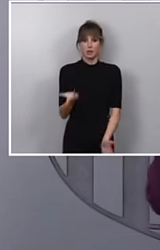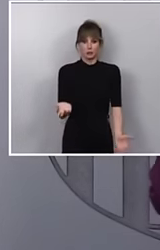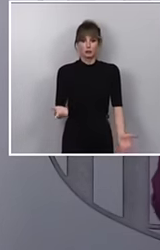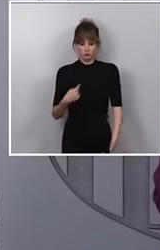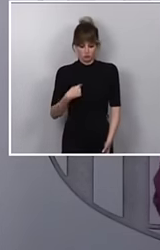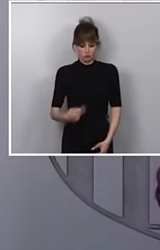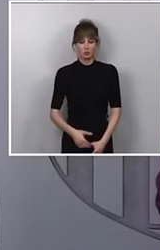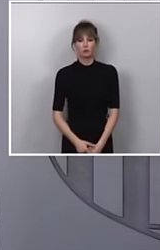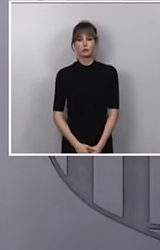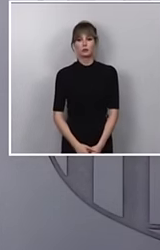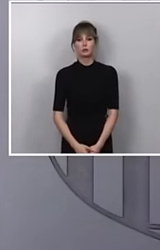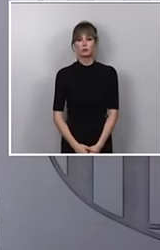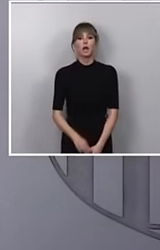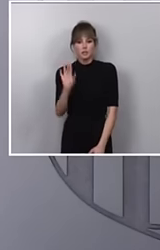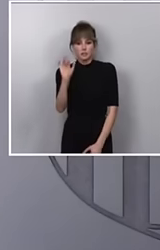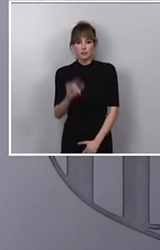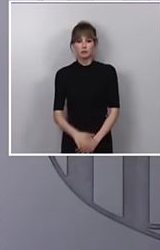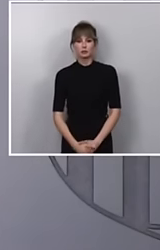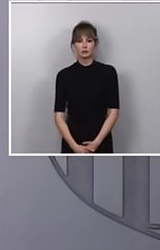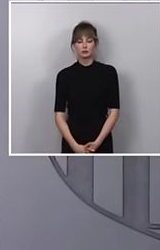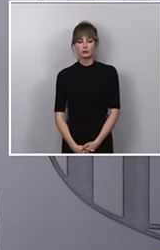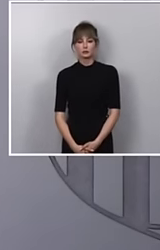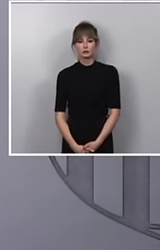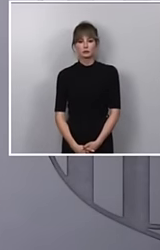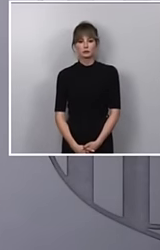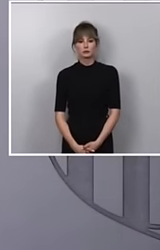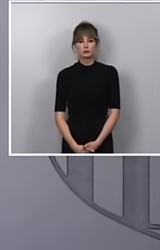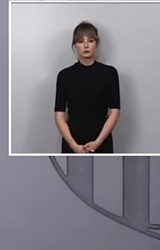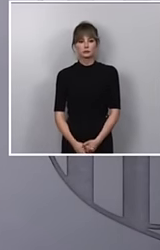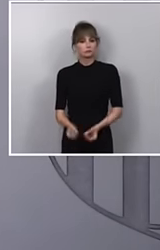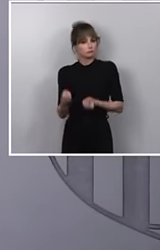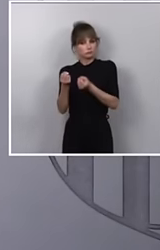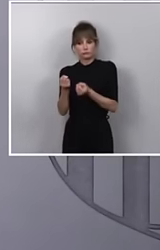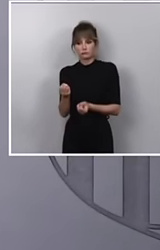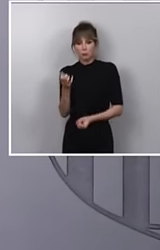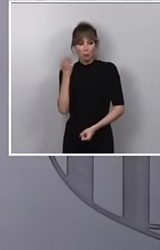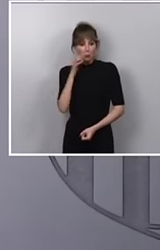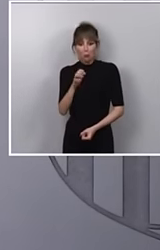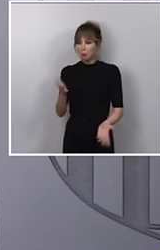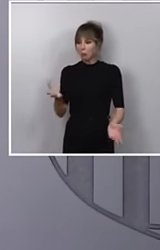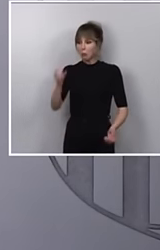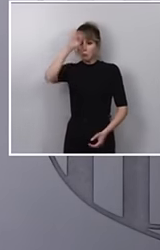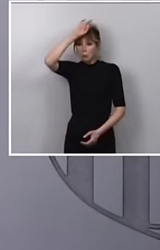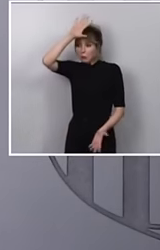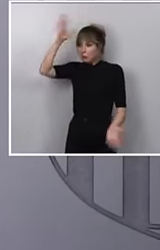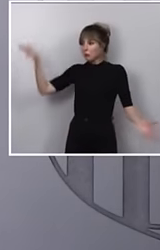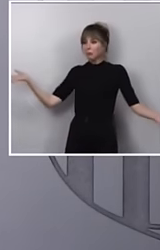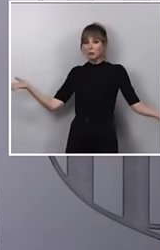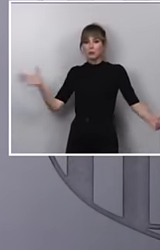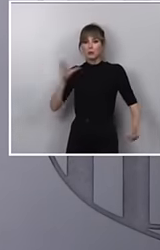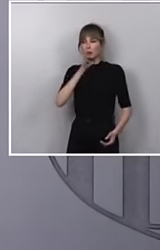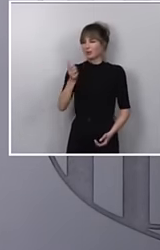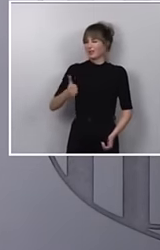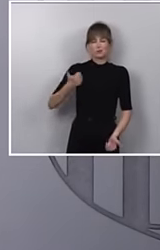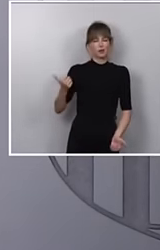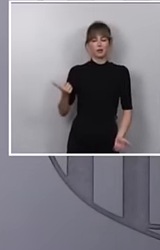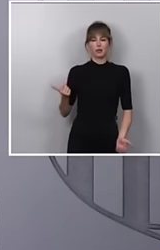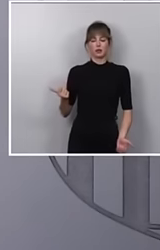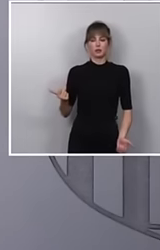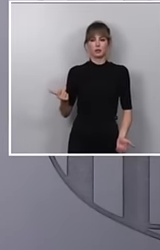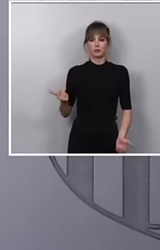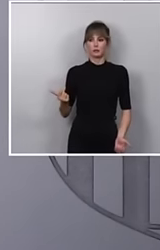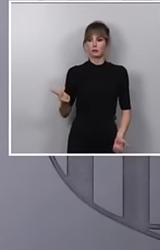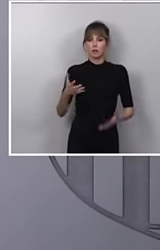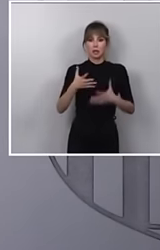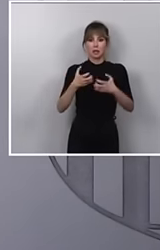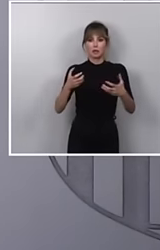trasladaban, sí, efectivamente, les traslado mi extrañeza por la casualidad de haber conocido